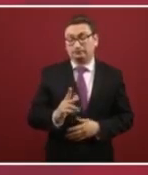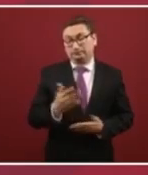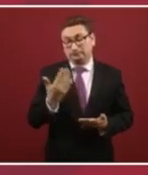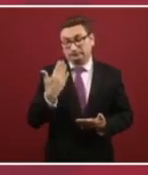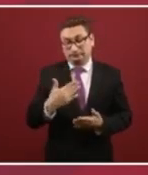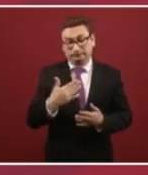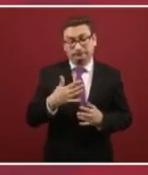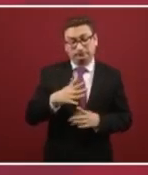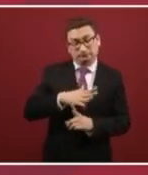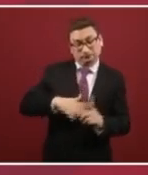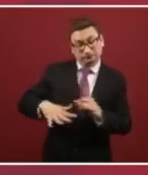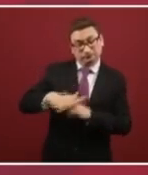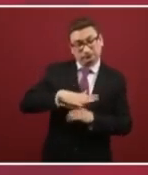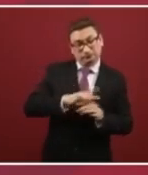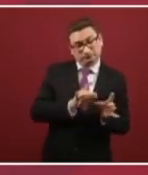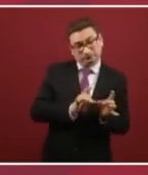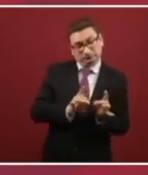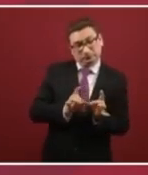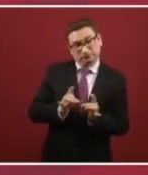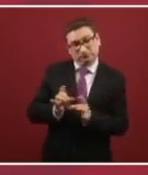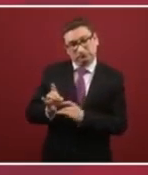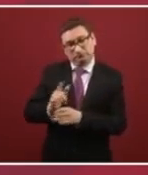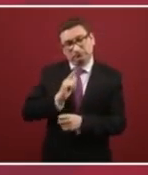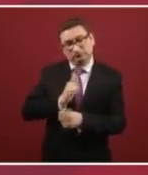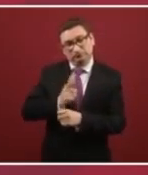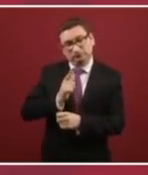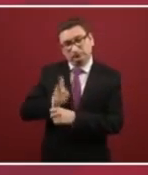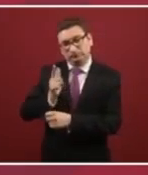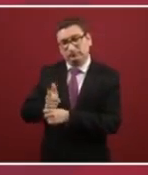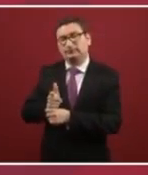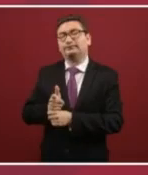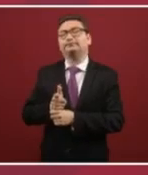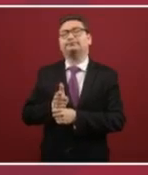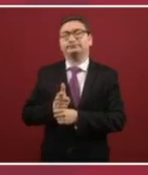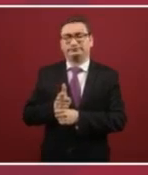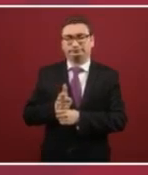situación que se padece